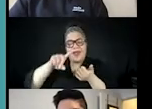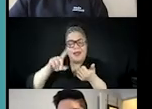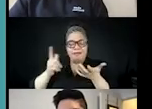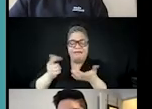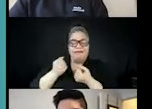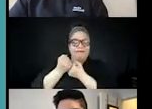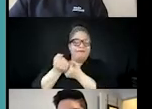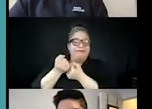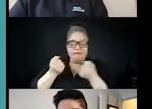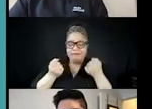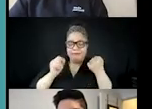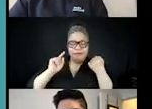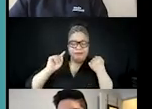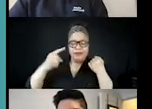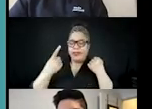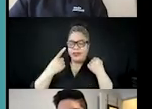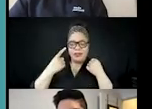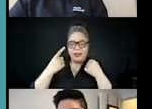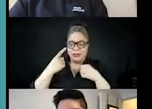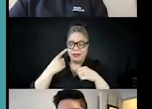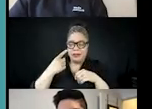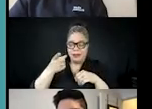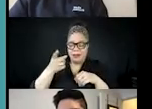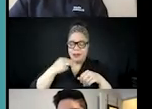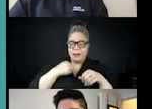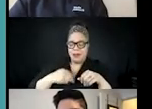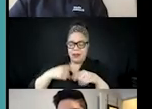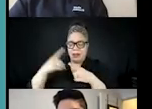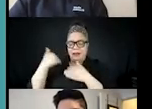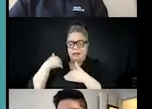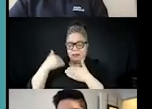16 y ser fuerte